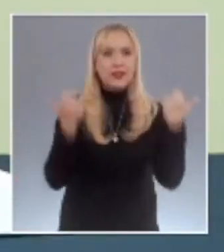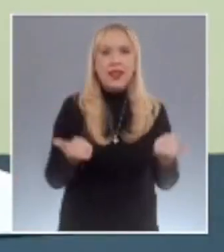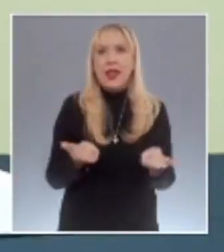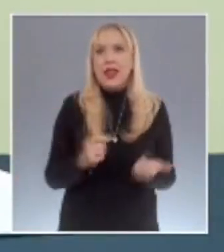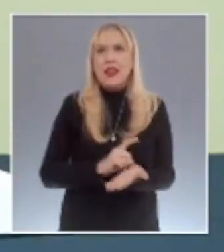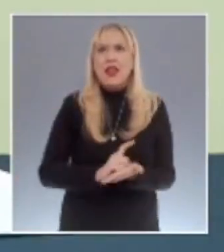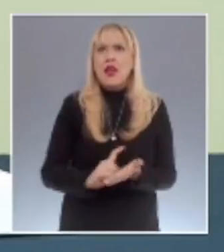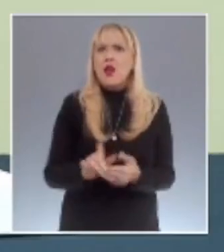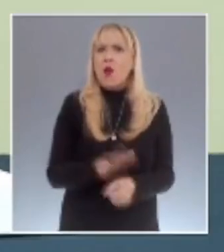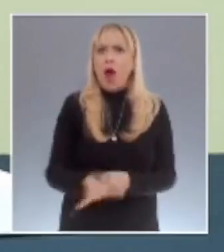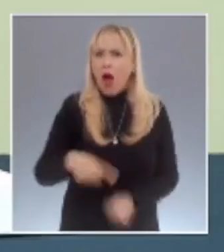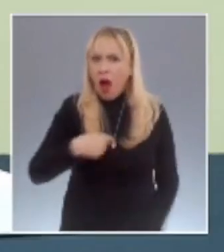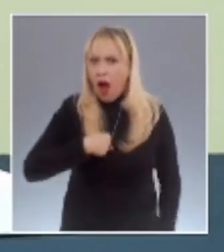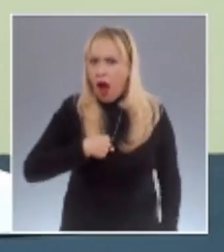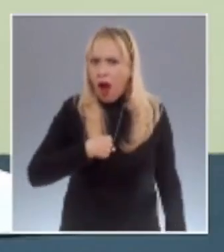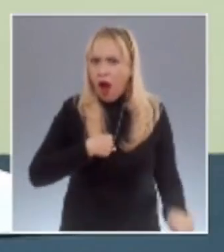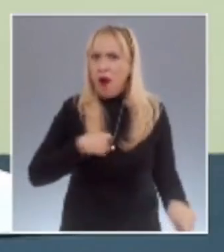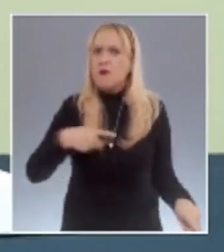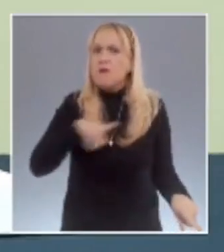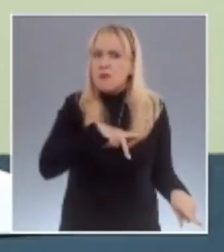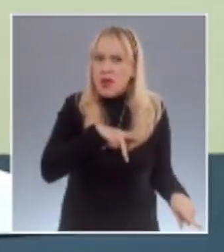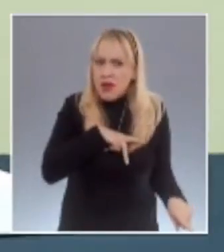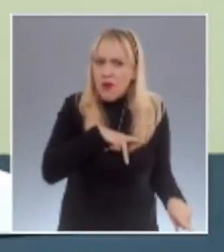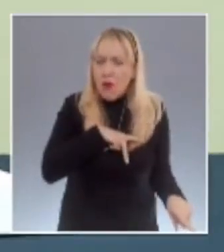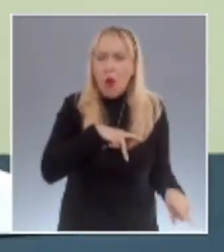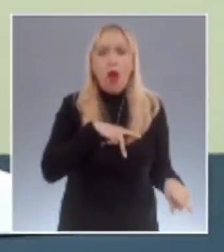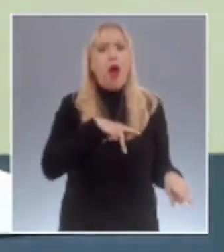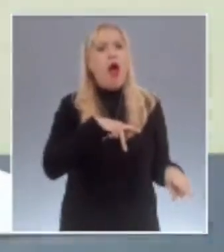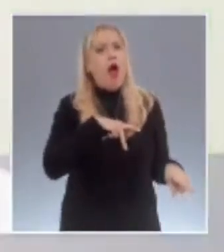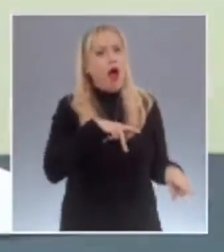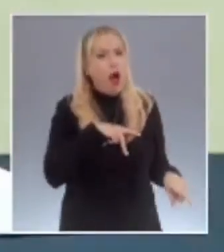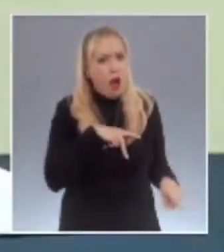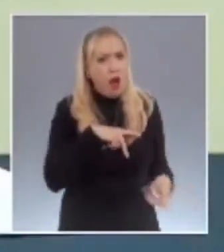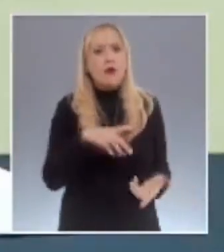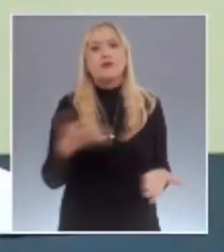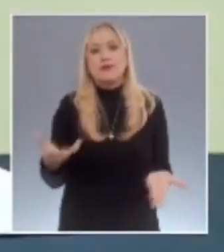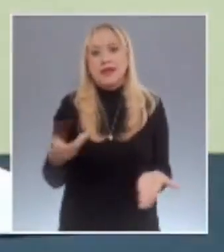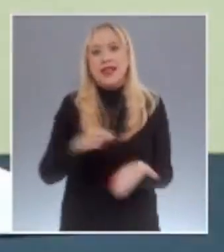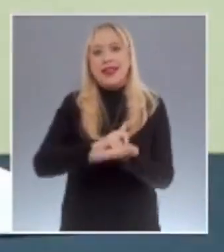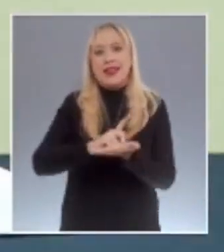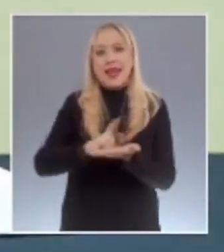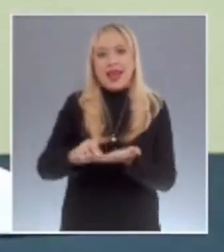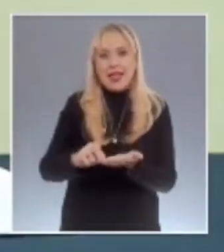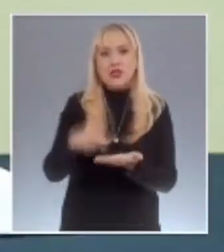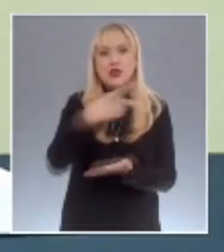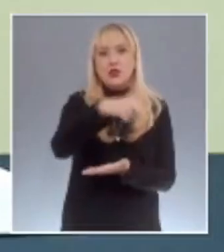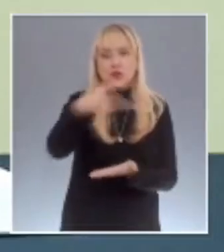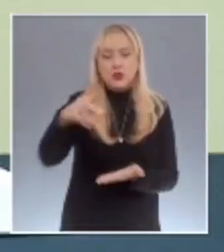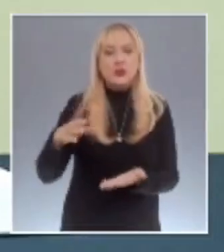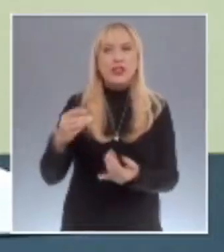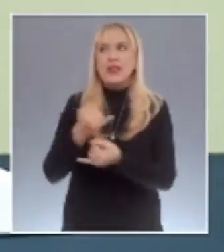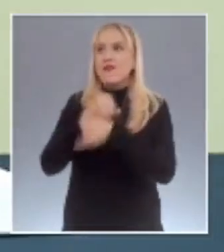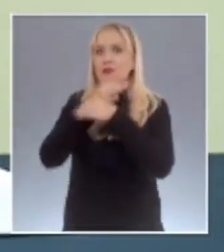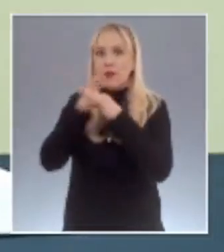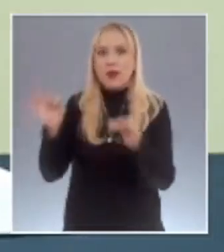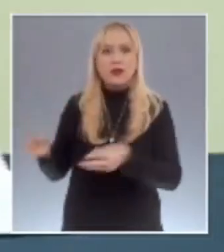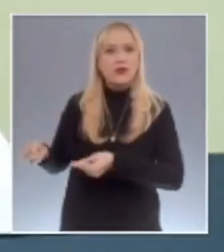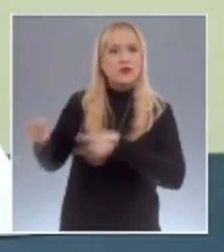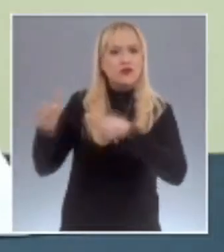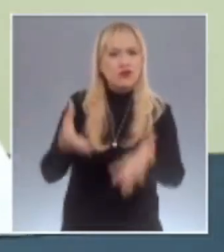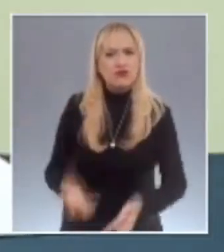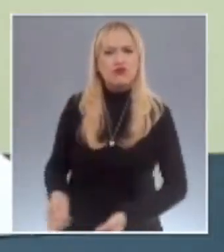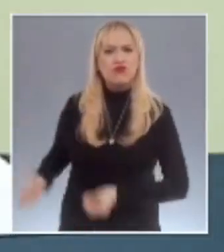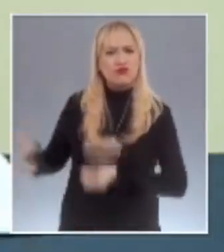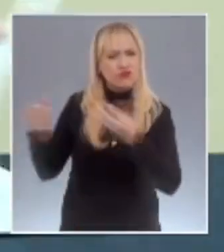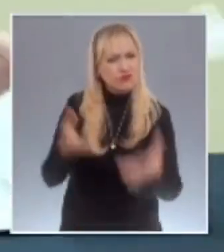¿no? Hasta que reciben información y entonces les hace sentido. Entonces, ¿qué ha hecho Suprema Corte? Ha desarrollado